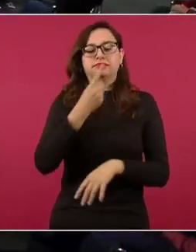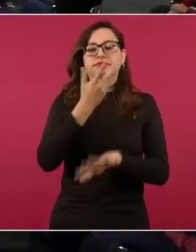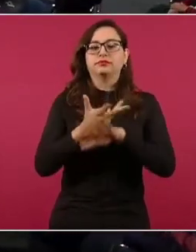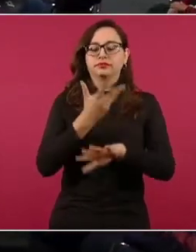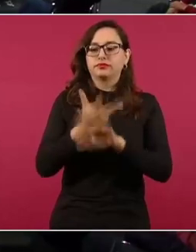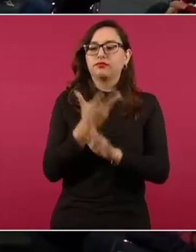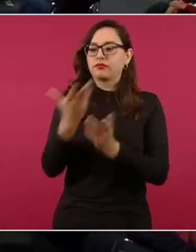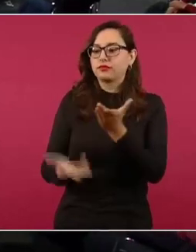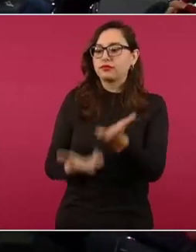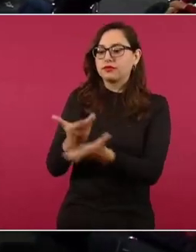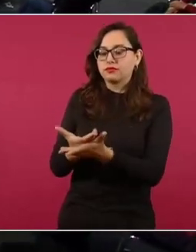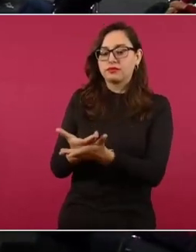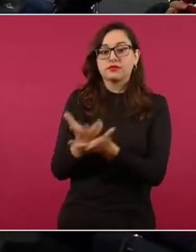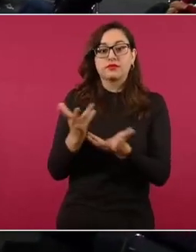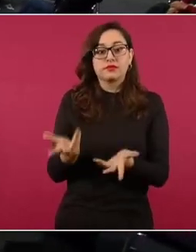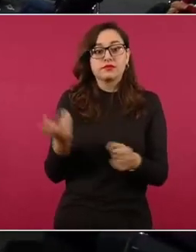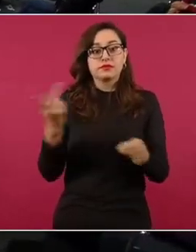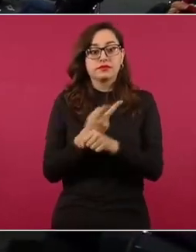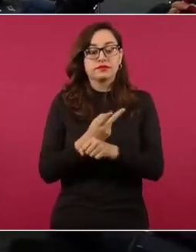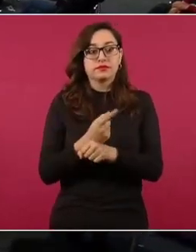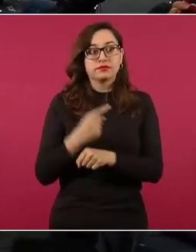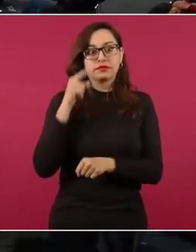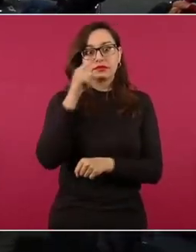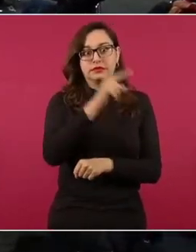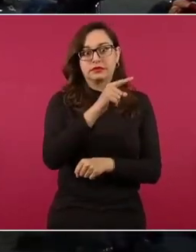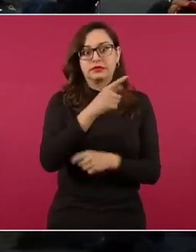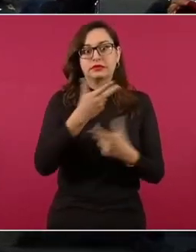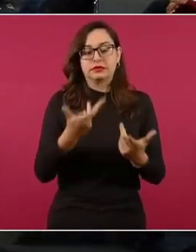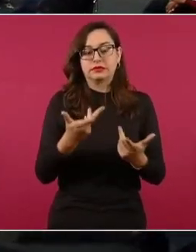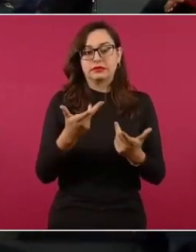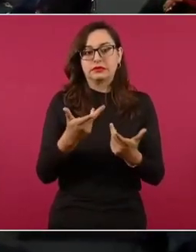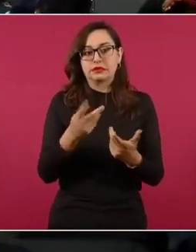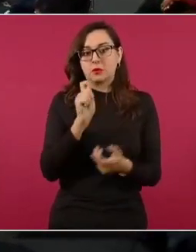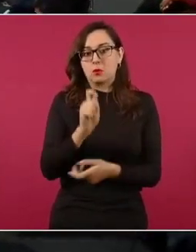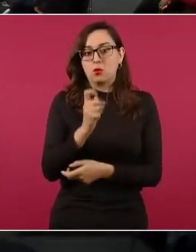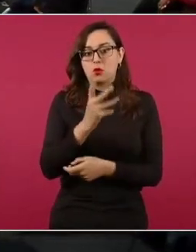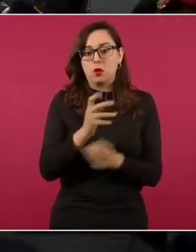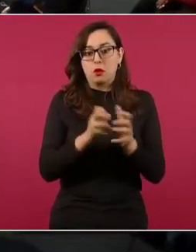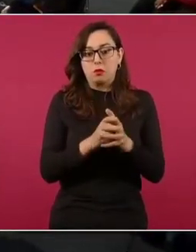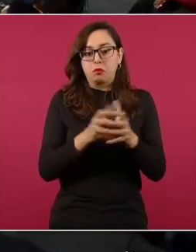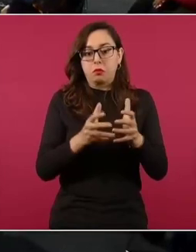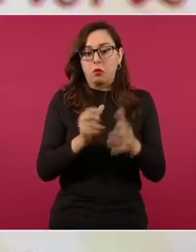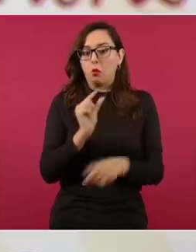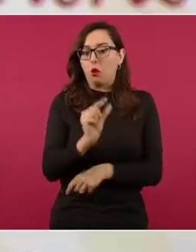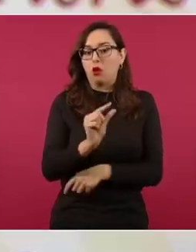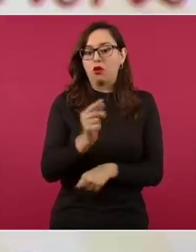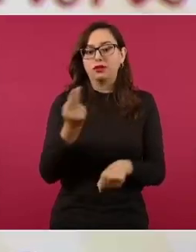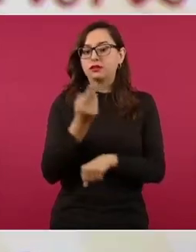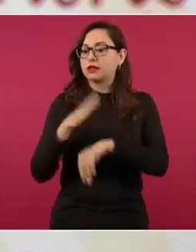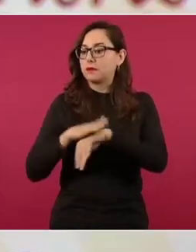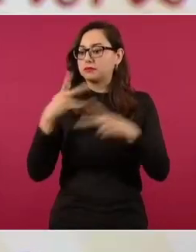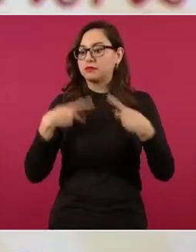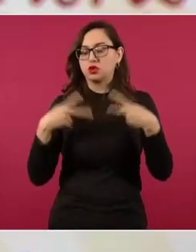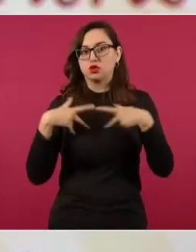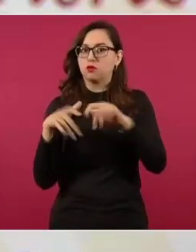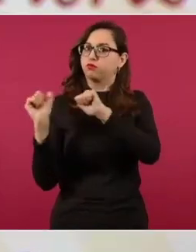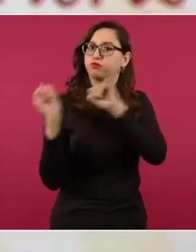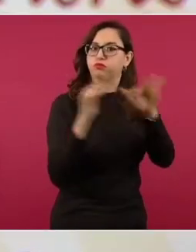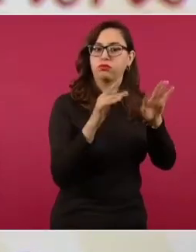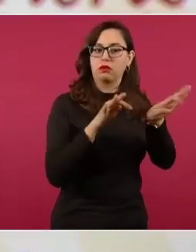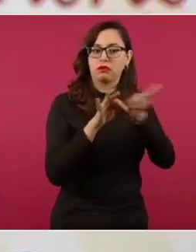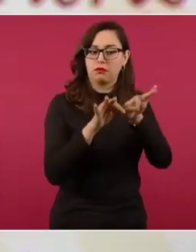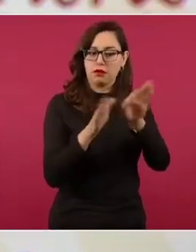Porque Estados Unidos está creciendo al 0.4, su demografía, muy poco. Entonces, por eso necesitan personal. Bueno,